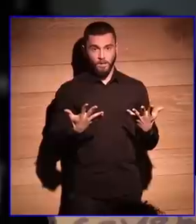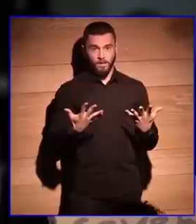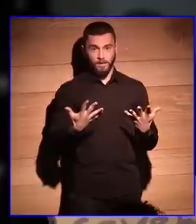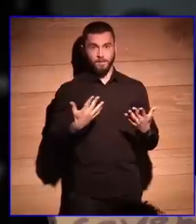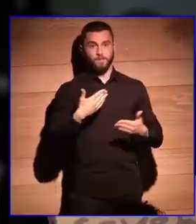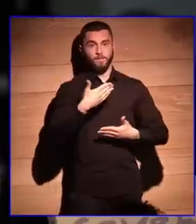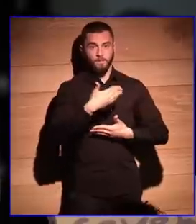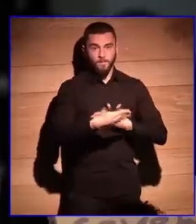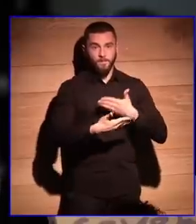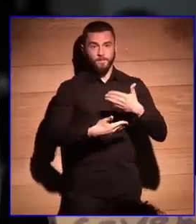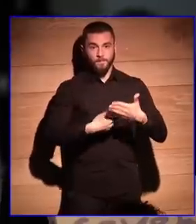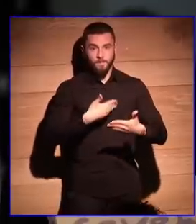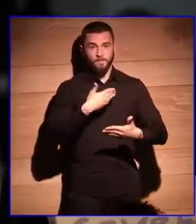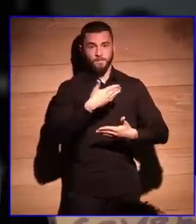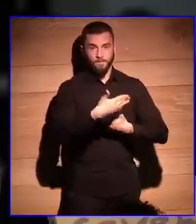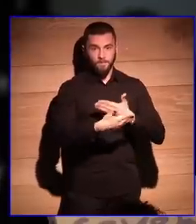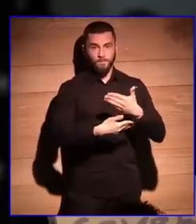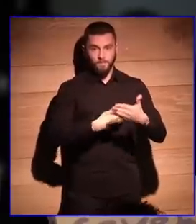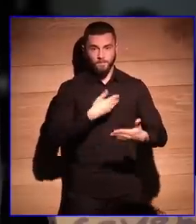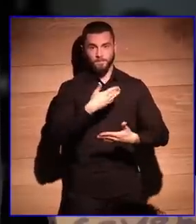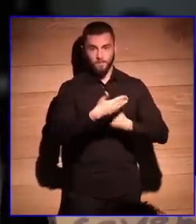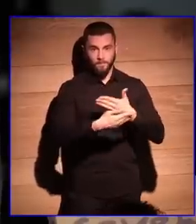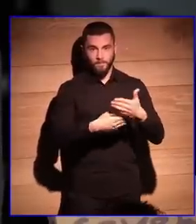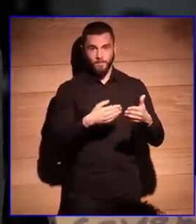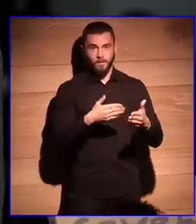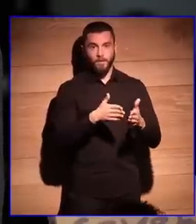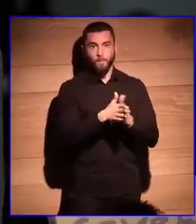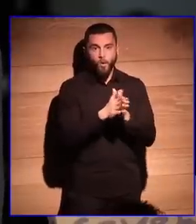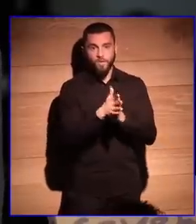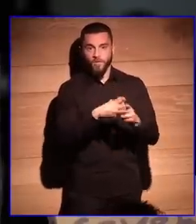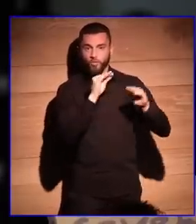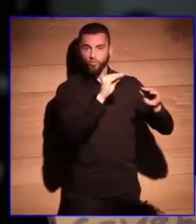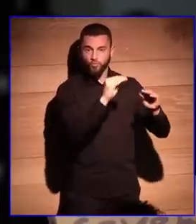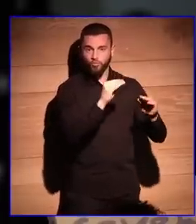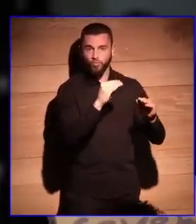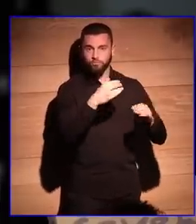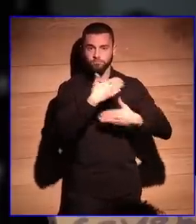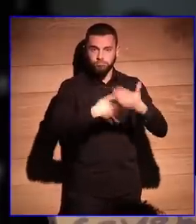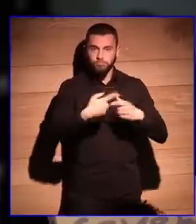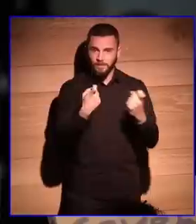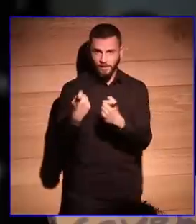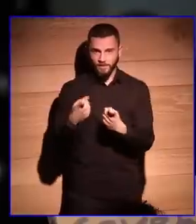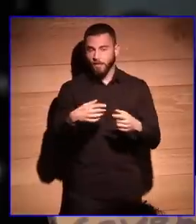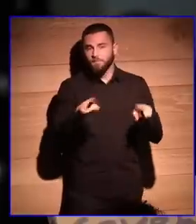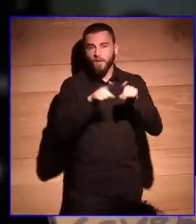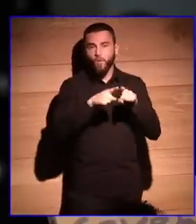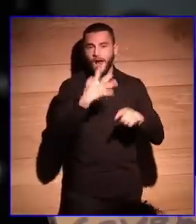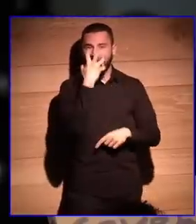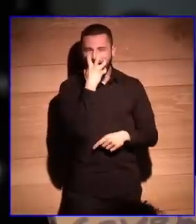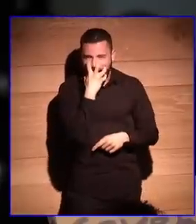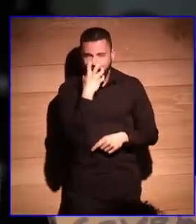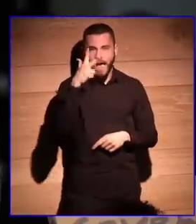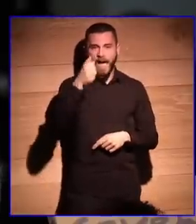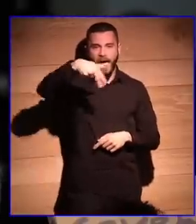y refinar, con todas las comillas del mundo, sus estímulos, como puede suceder en el caso de Aníbal Lecter. Y que cuando empiezan a ver las cosas desde determinada